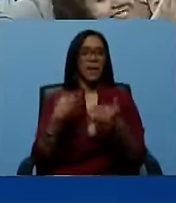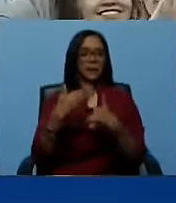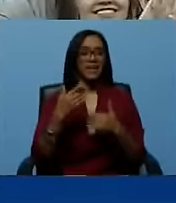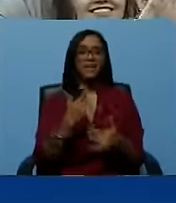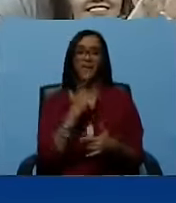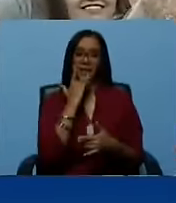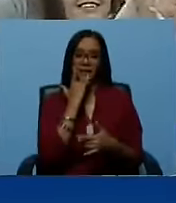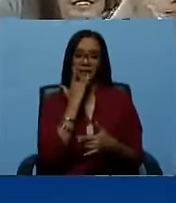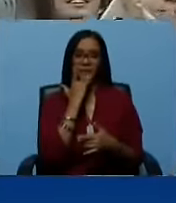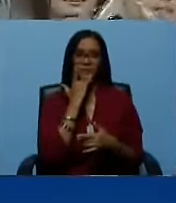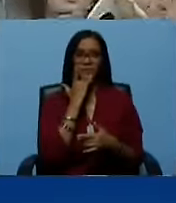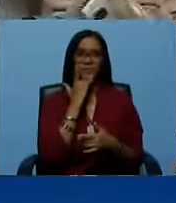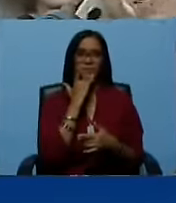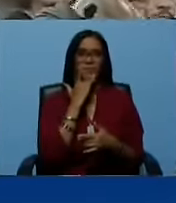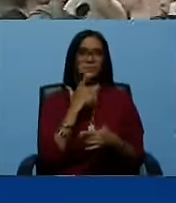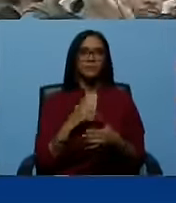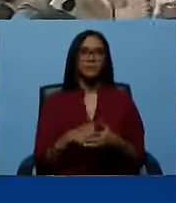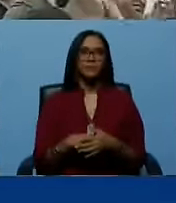valientes.